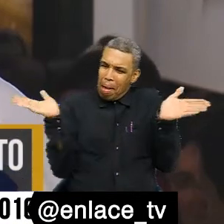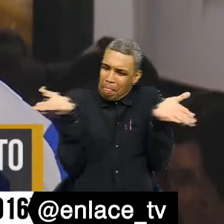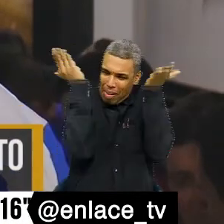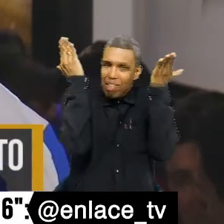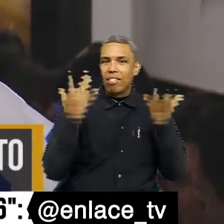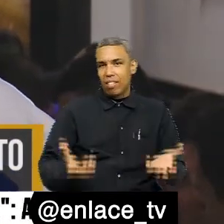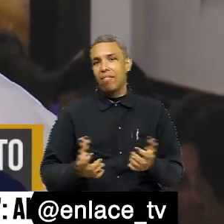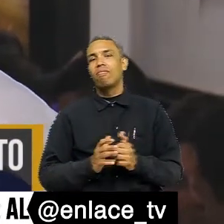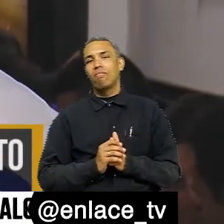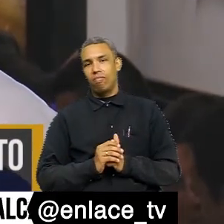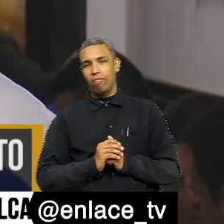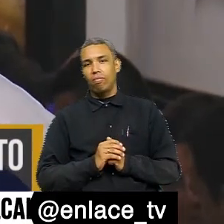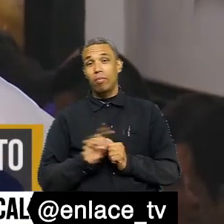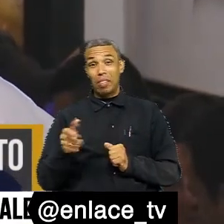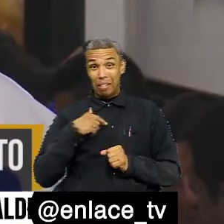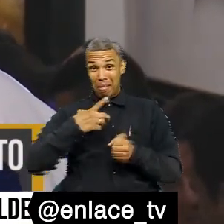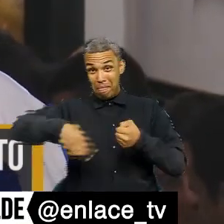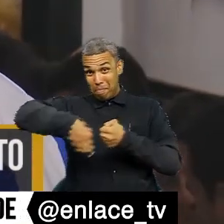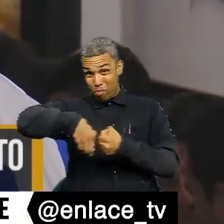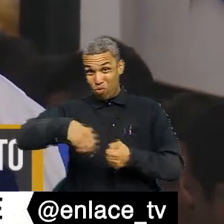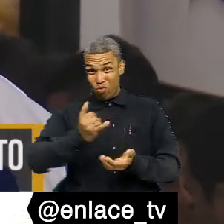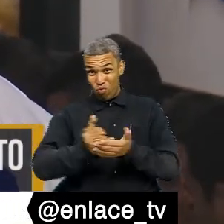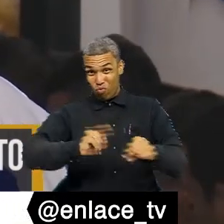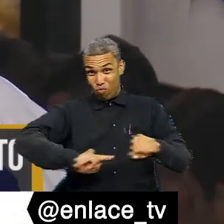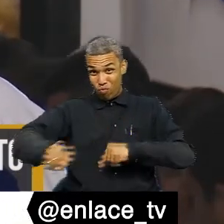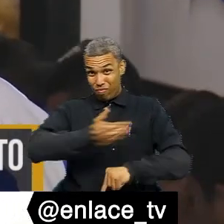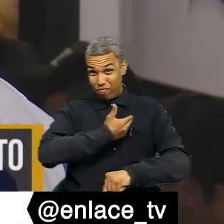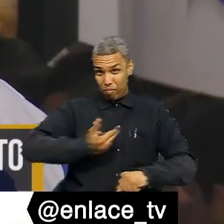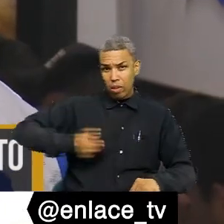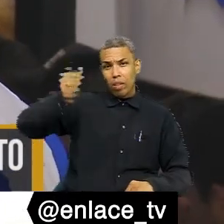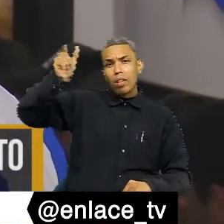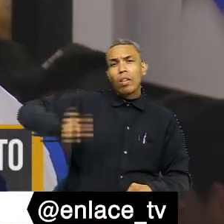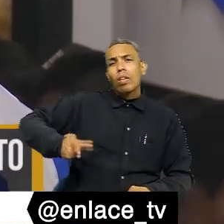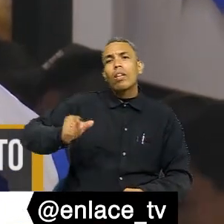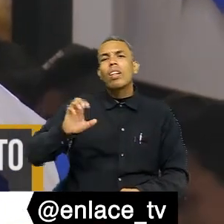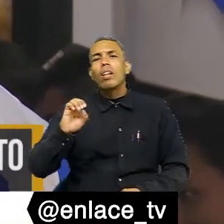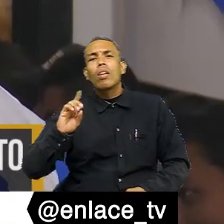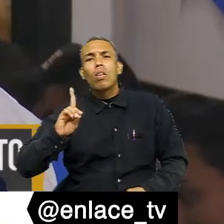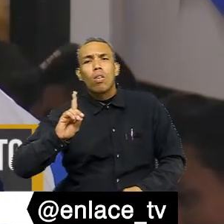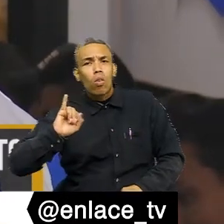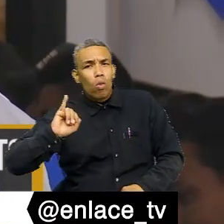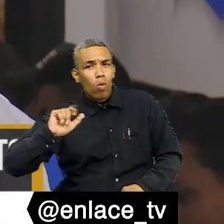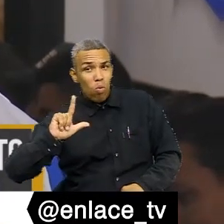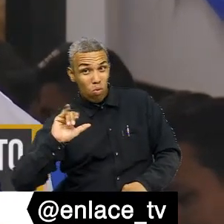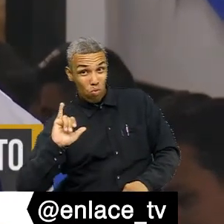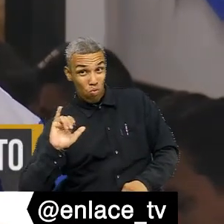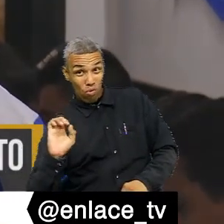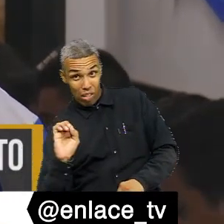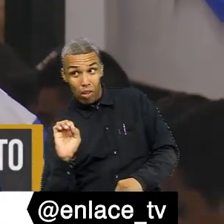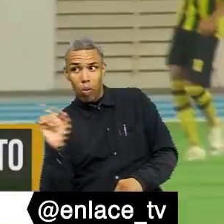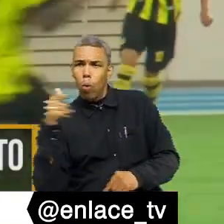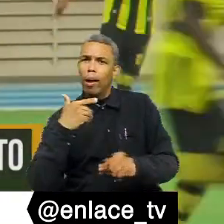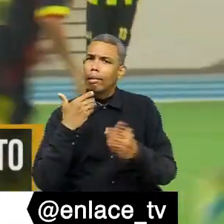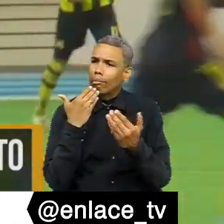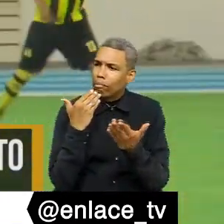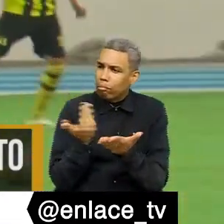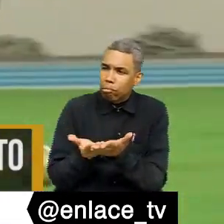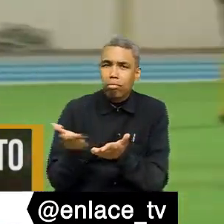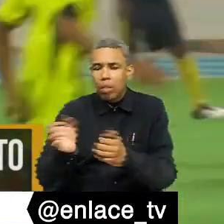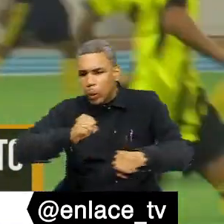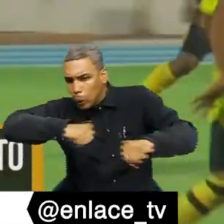nuestro presidente Odilio Marín. Él, gracias a él, estamos viviendo estos momentos tan bonitos. Gracias a él,